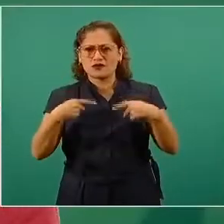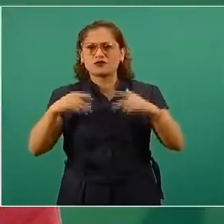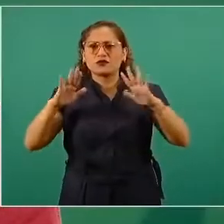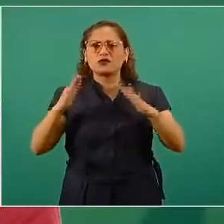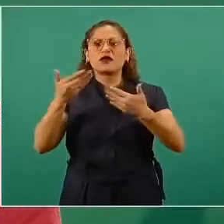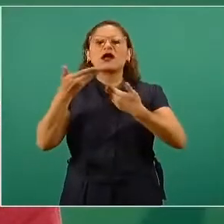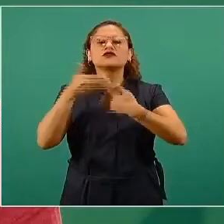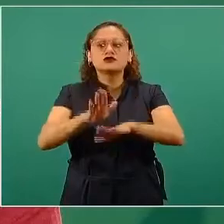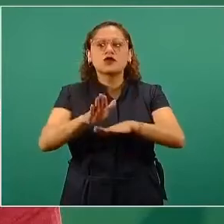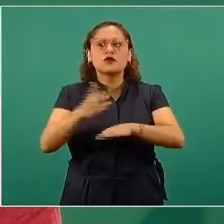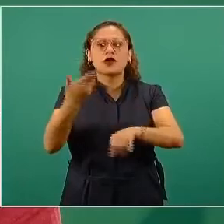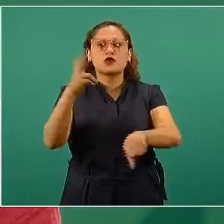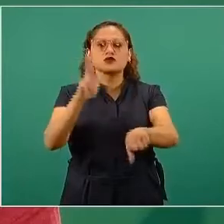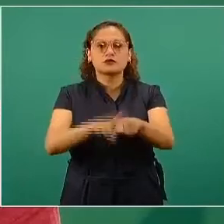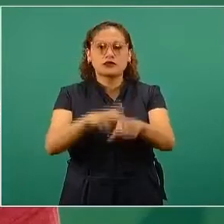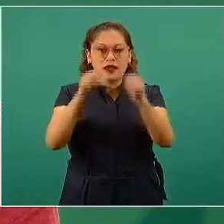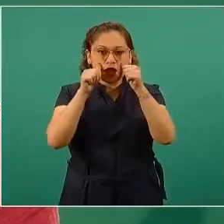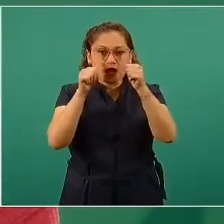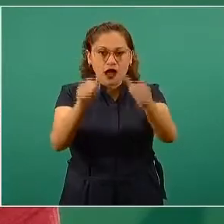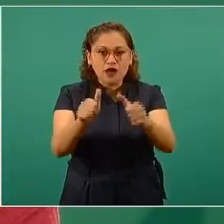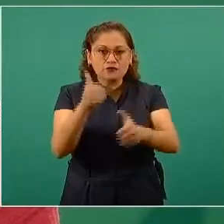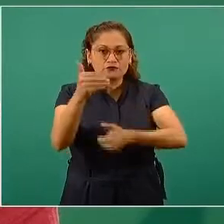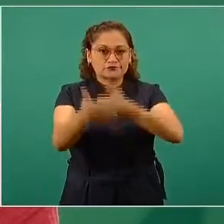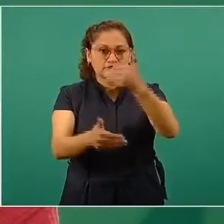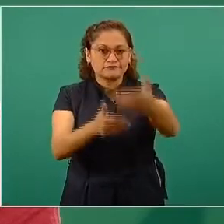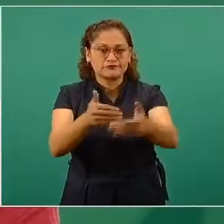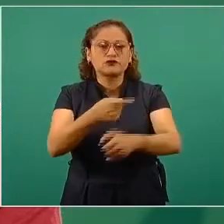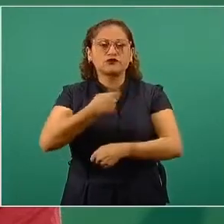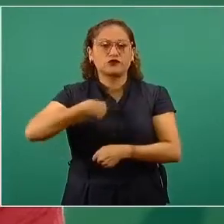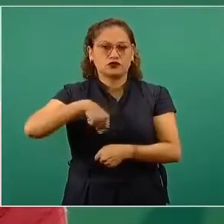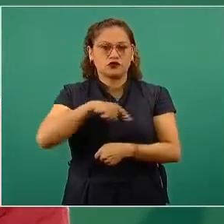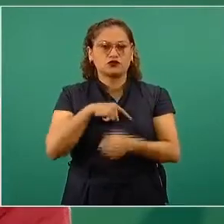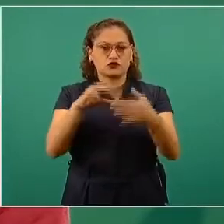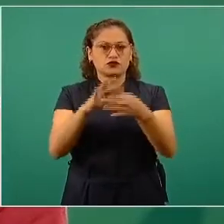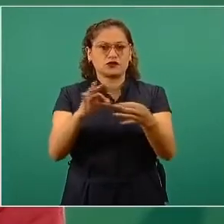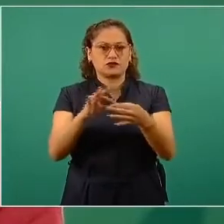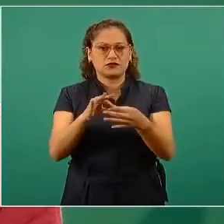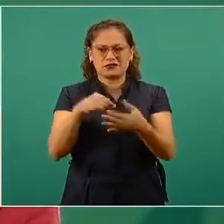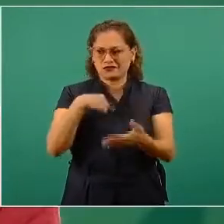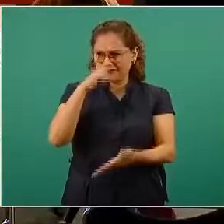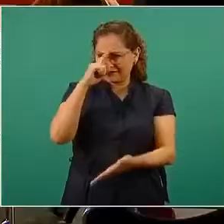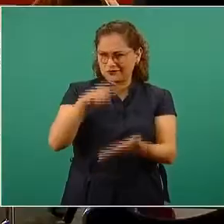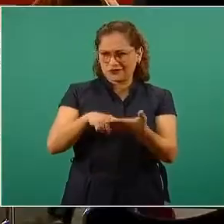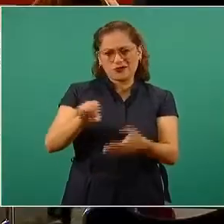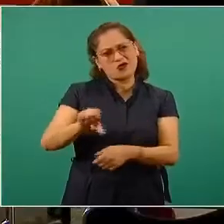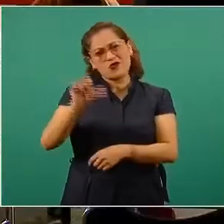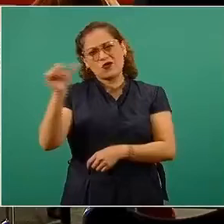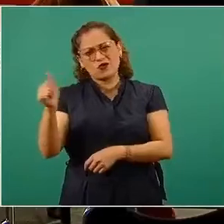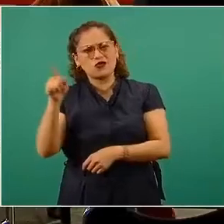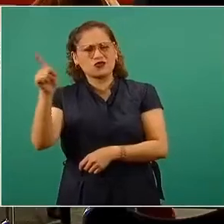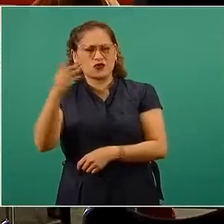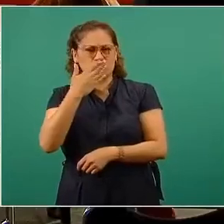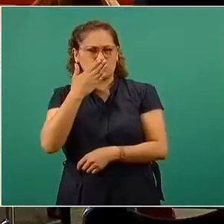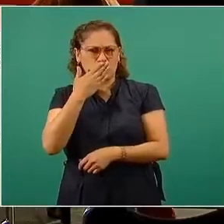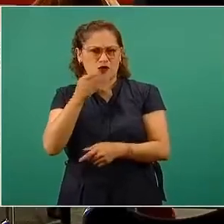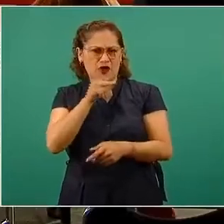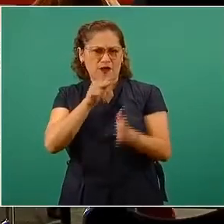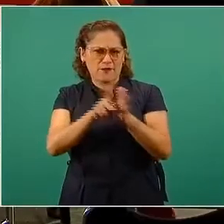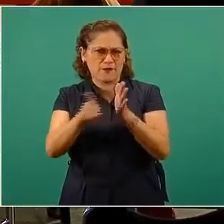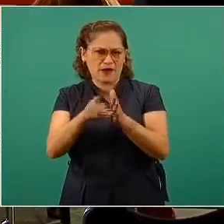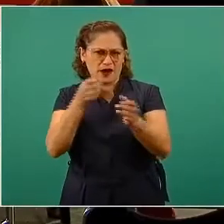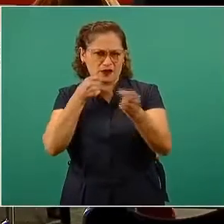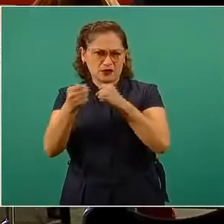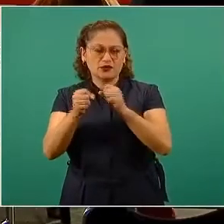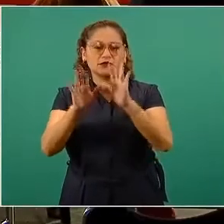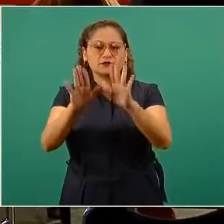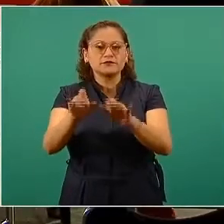operaciones, y hacíamos la aclaración, creo que no fue usted, creo que fue Demián Duarte de Sonora, y mencionaba